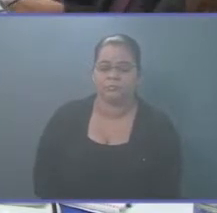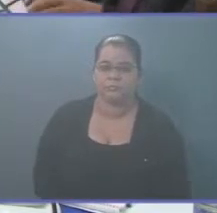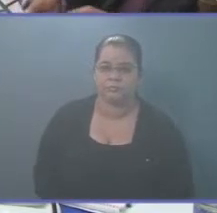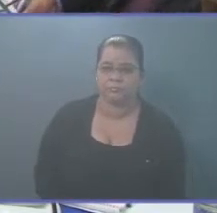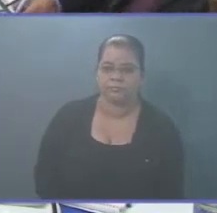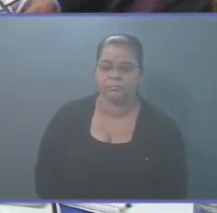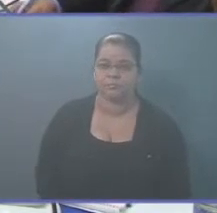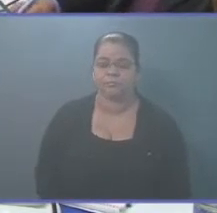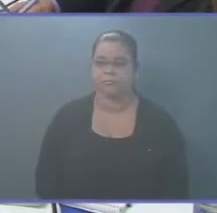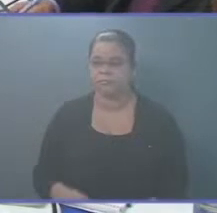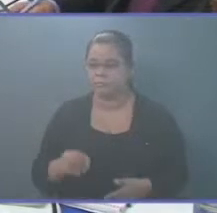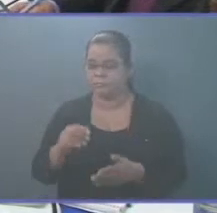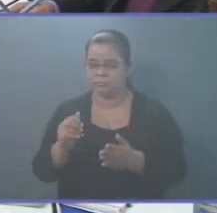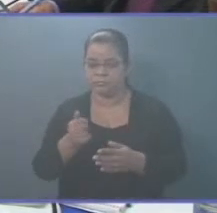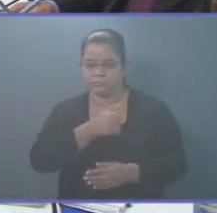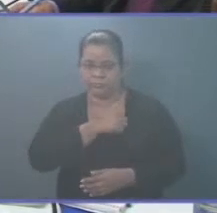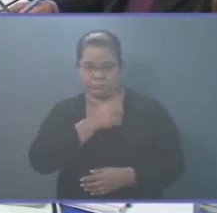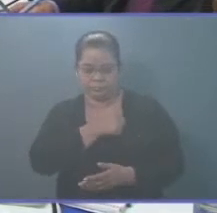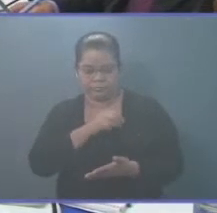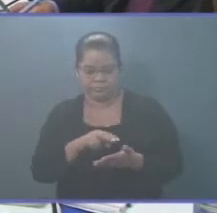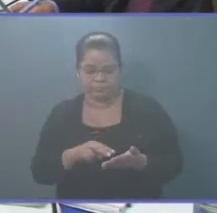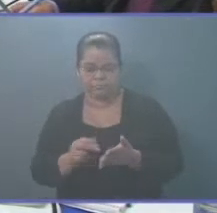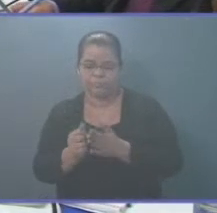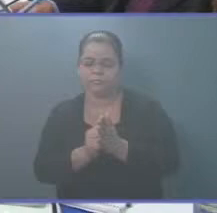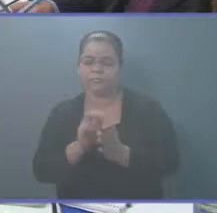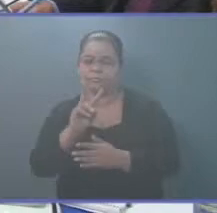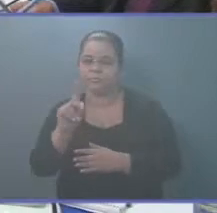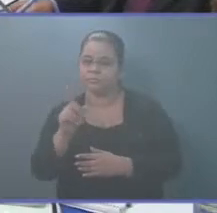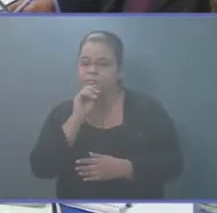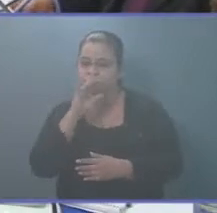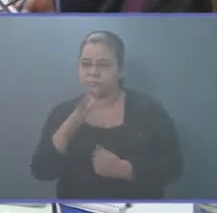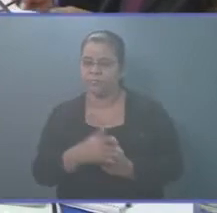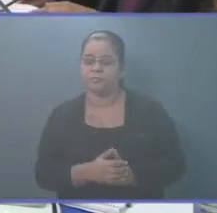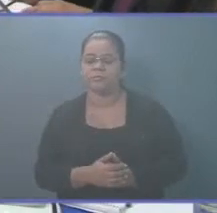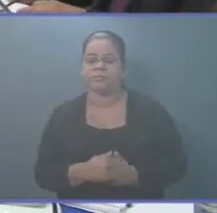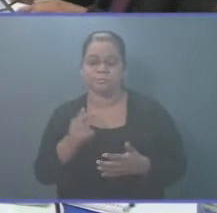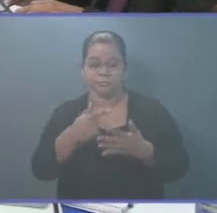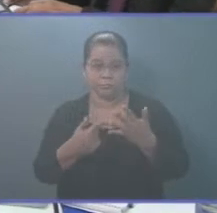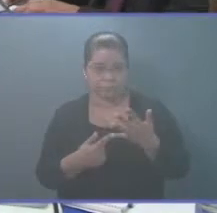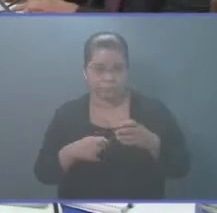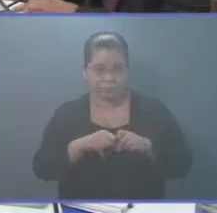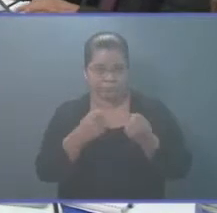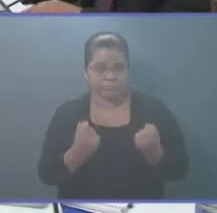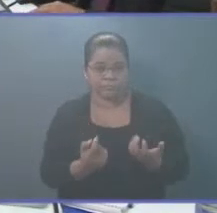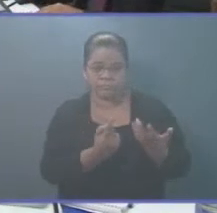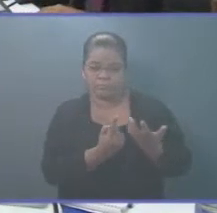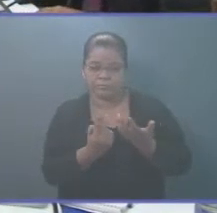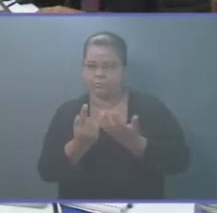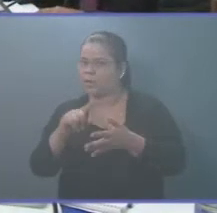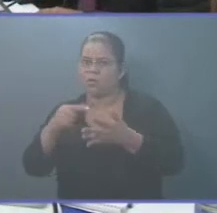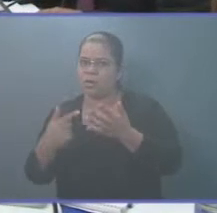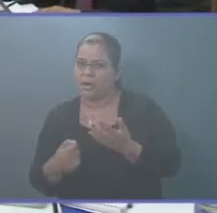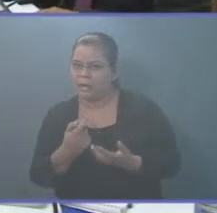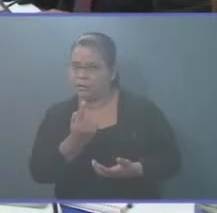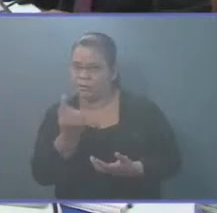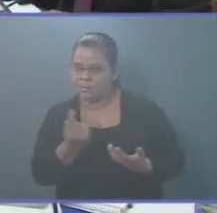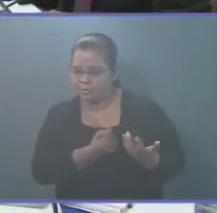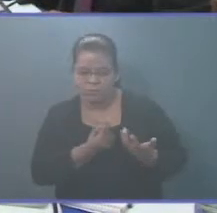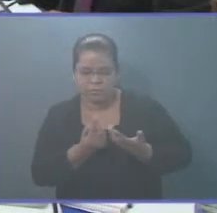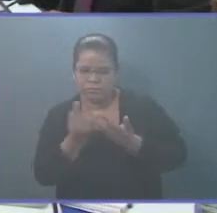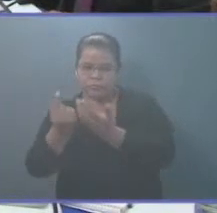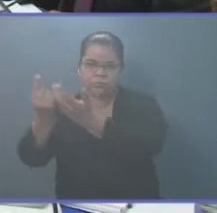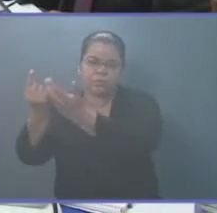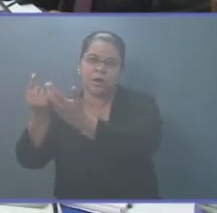el artículo. Competencia. Artículo 21. Los delitos de tráfico ilegal de personas, promoción del tráfico ilegal de